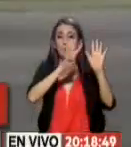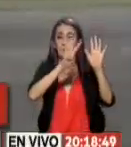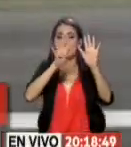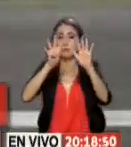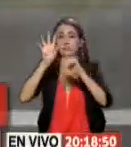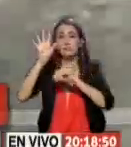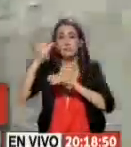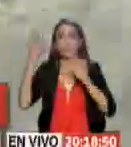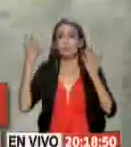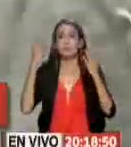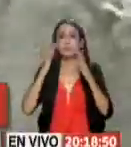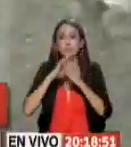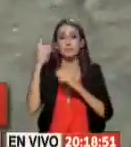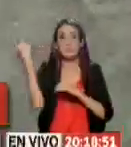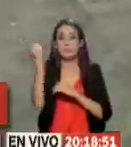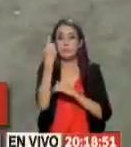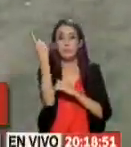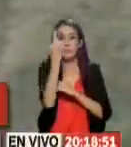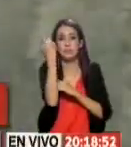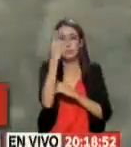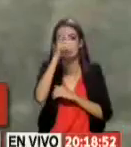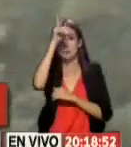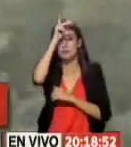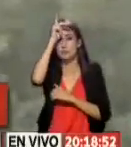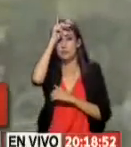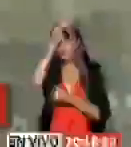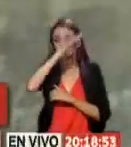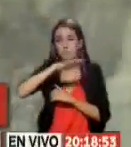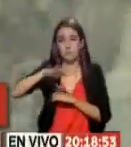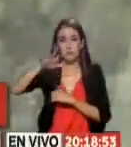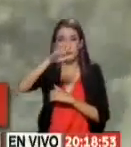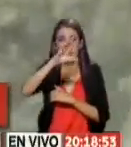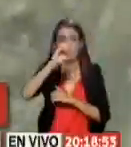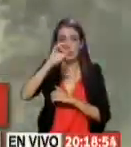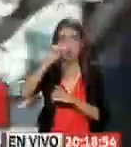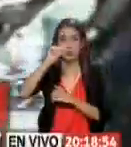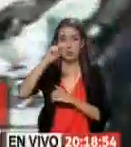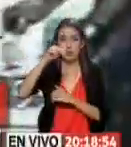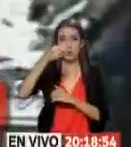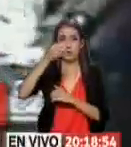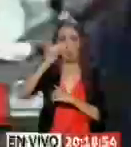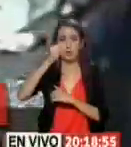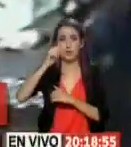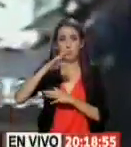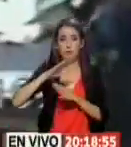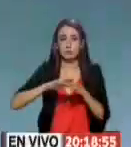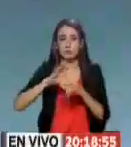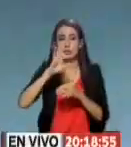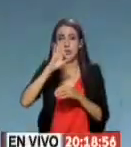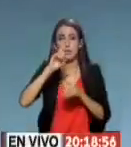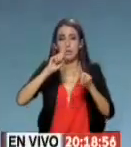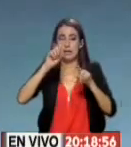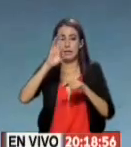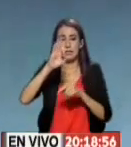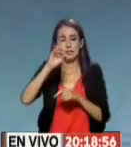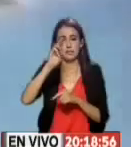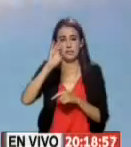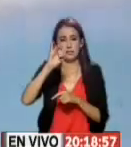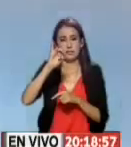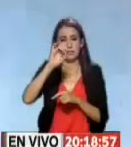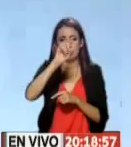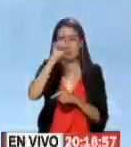helicópteros peruanos atacaron los destacamentos ecuatorianos de Coangos, Cueva de los Tallos, Base Sur y Tihuinza. La fuerza